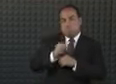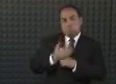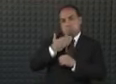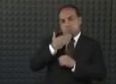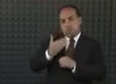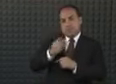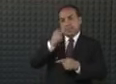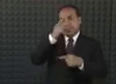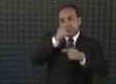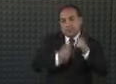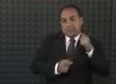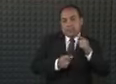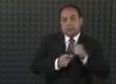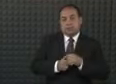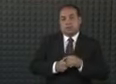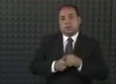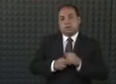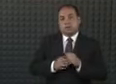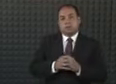este retiro de las